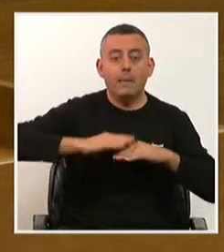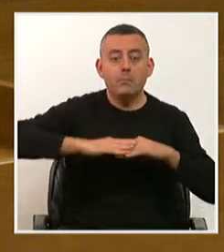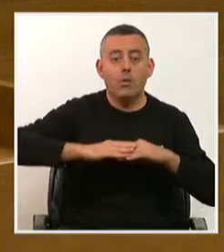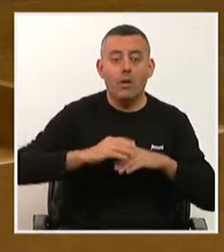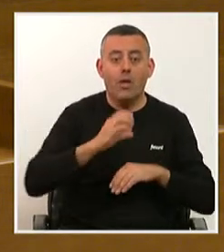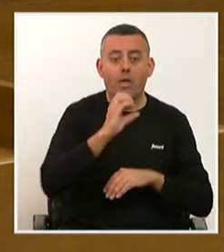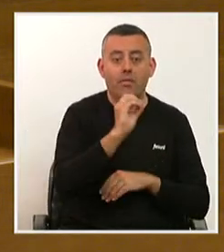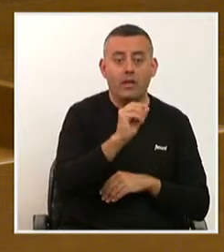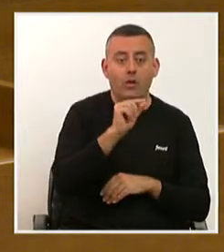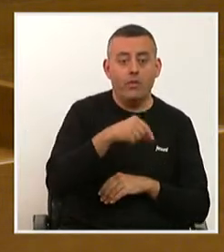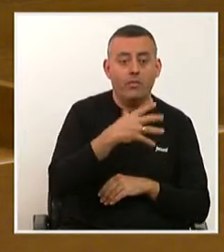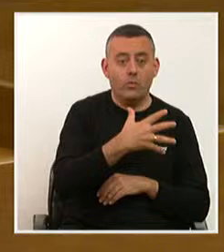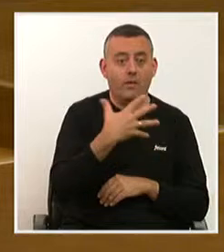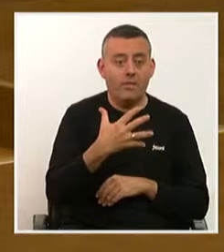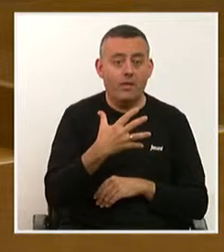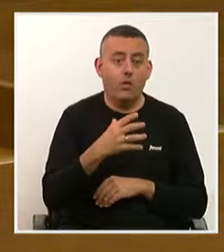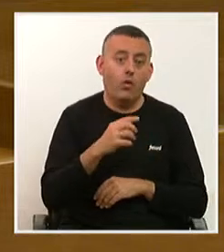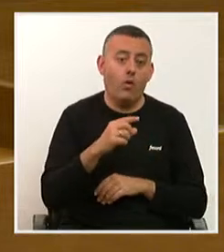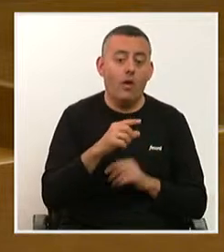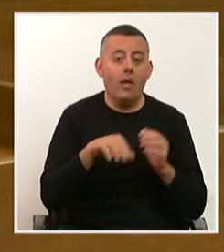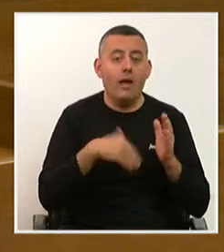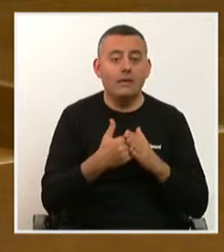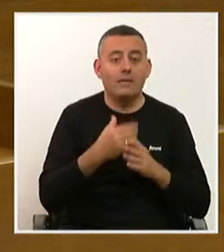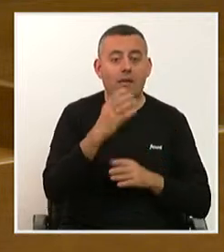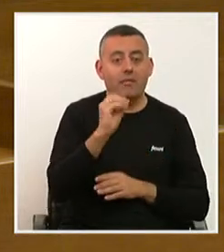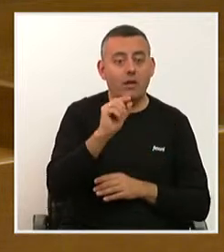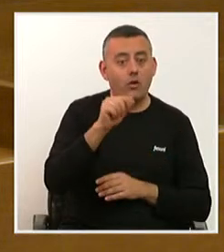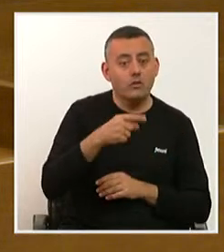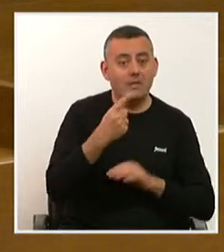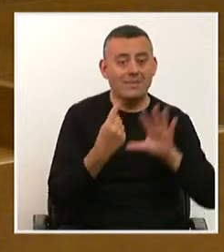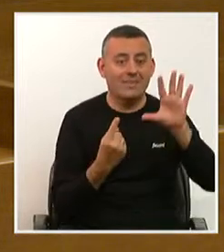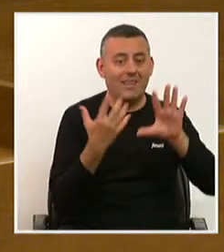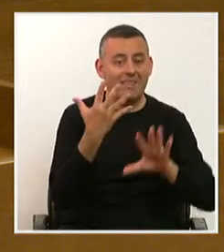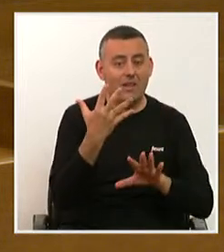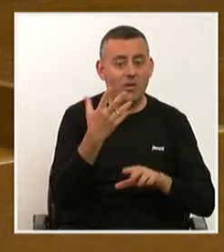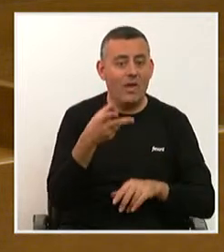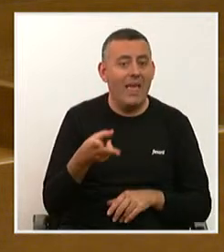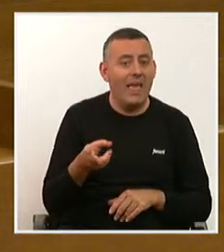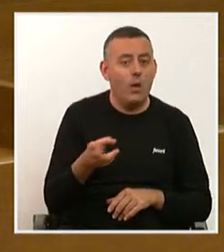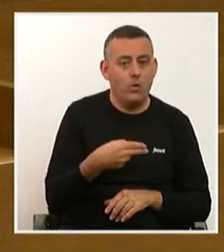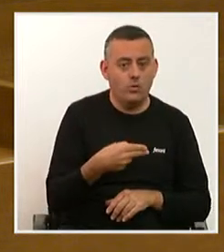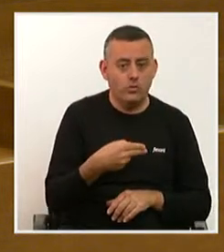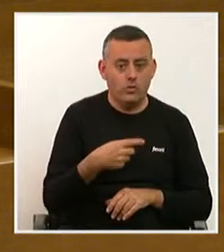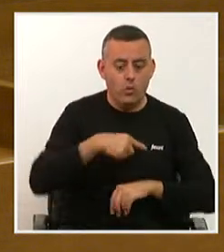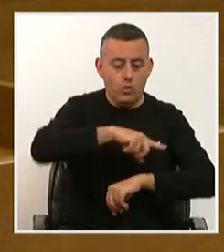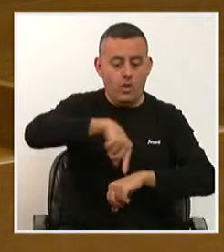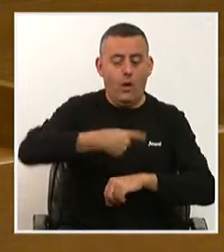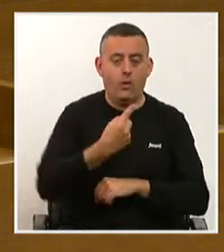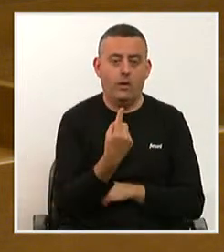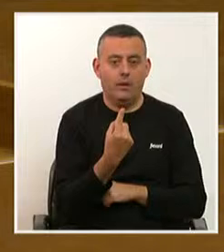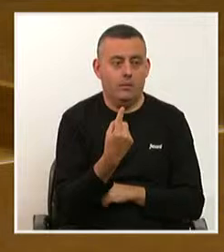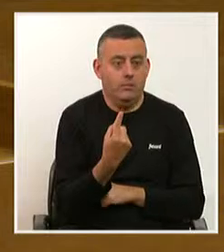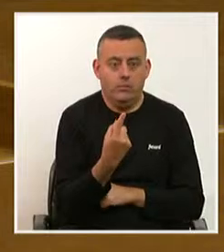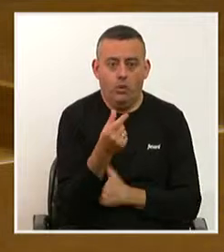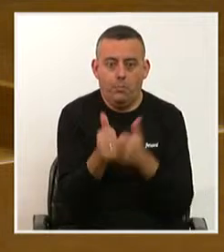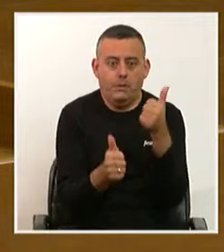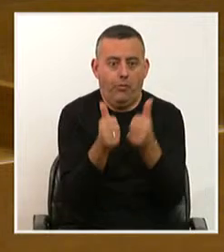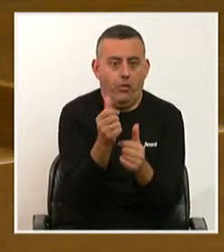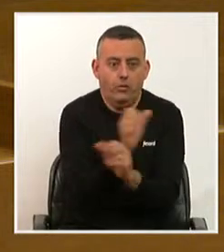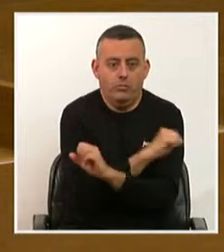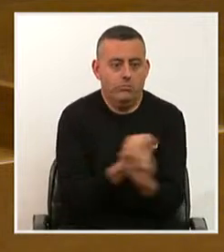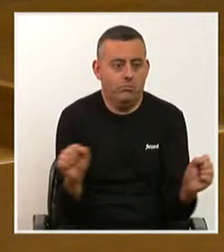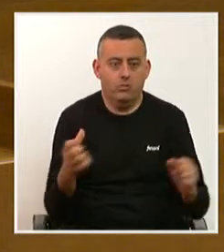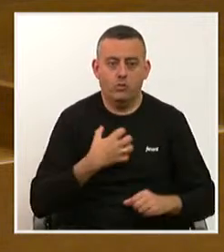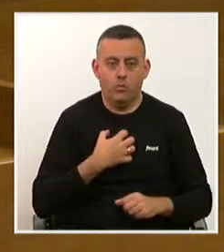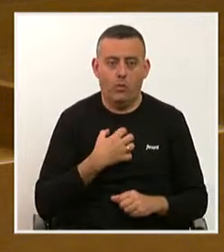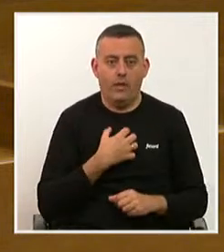055 y 065 céntimos de euro a la hora ante eso no que incita los coches de producción son muy